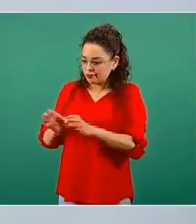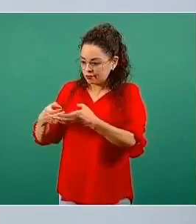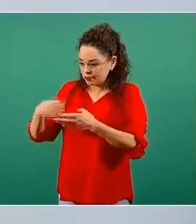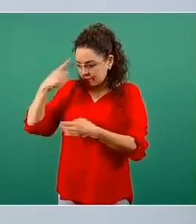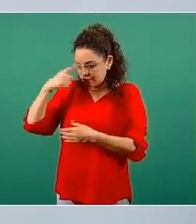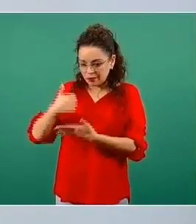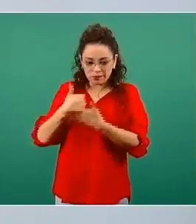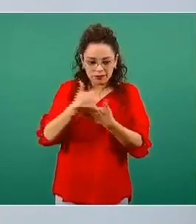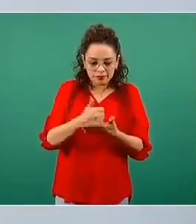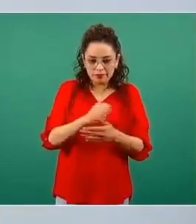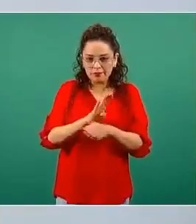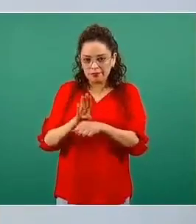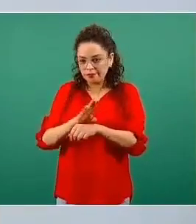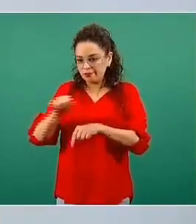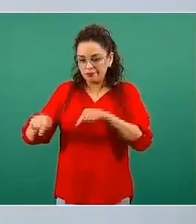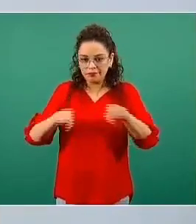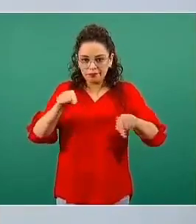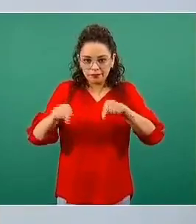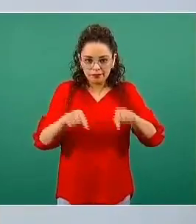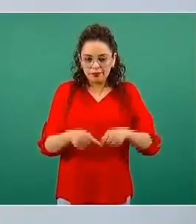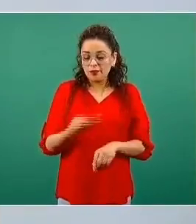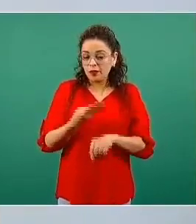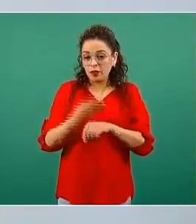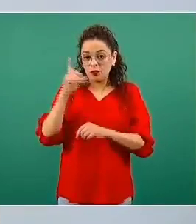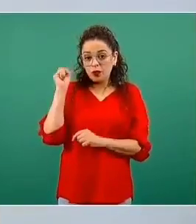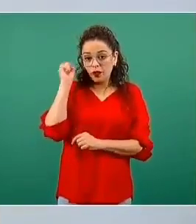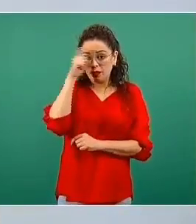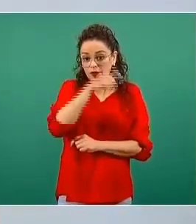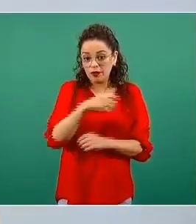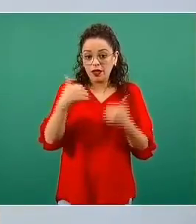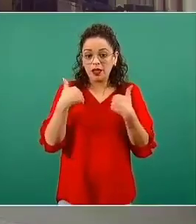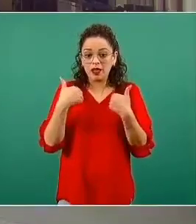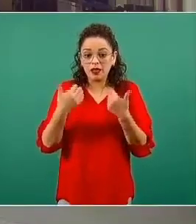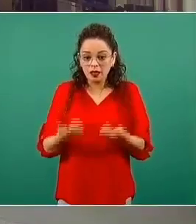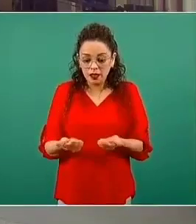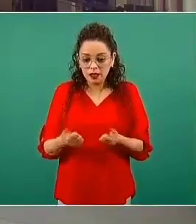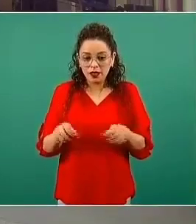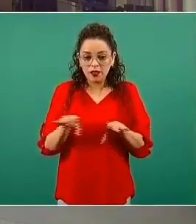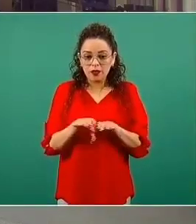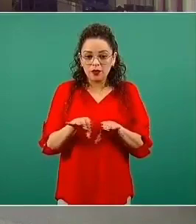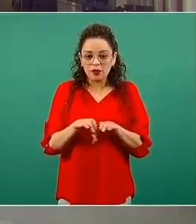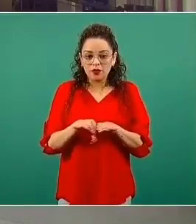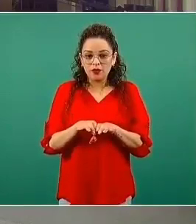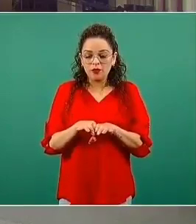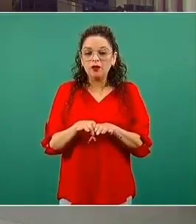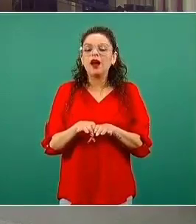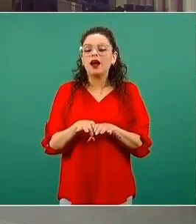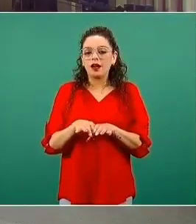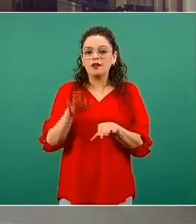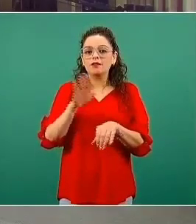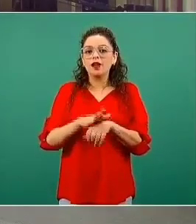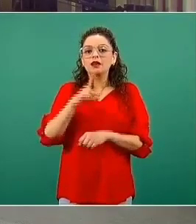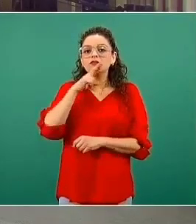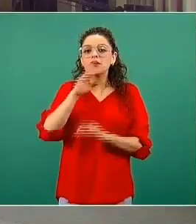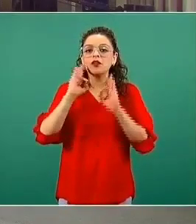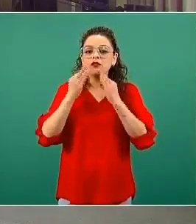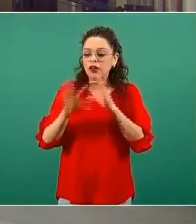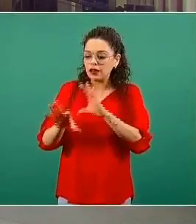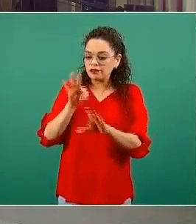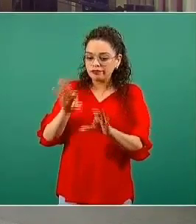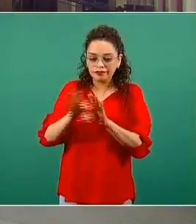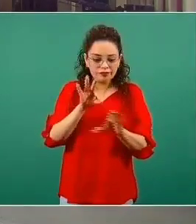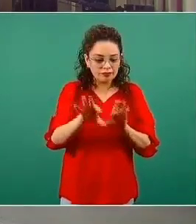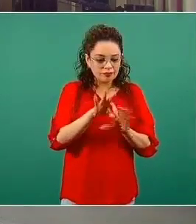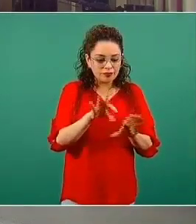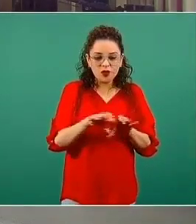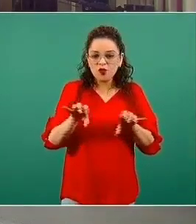costado trabajo es entender la heterogeneidad y poder extraer las mejores lecciones aprendidas o las